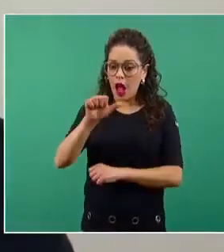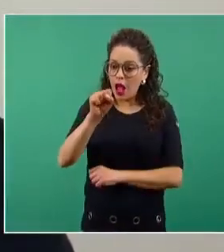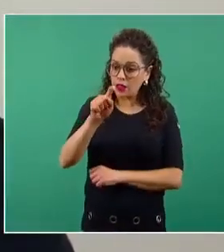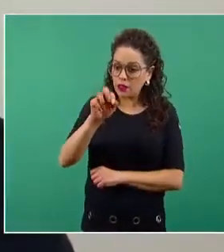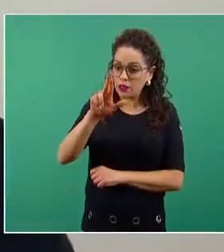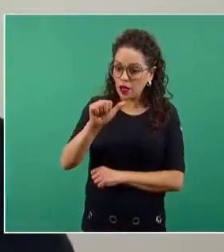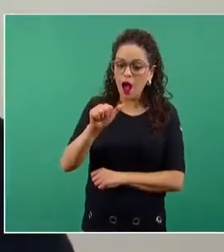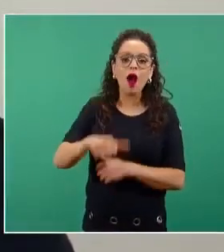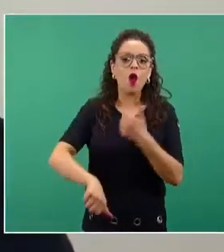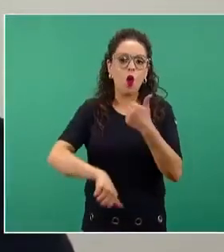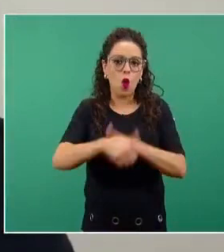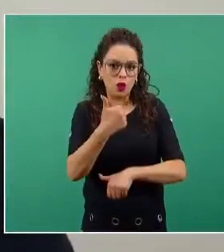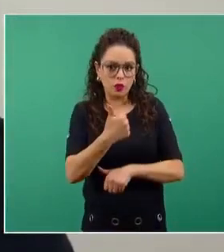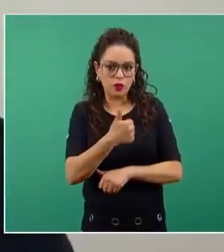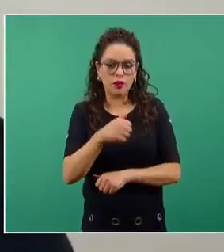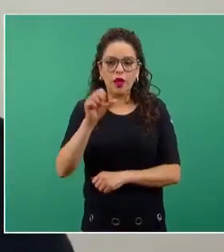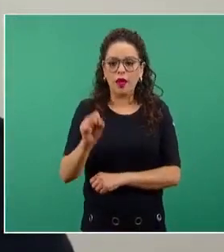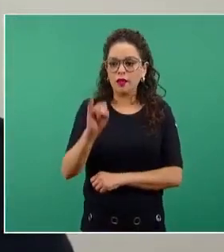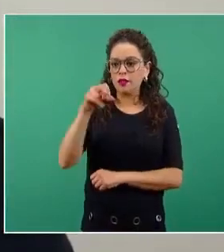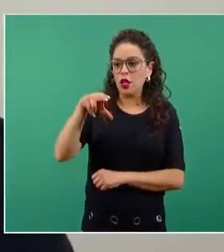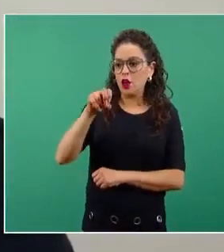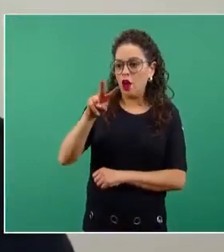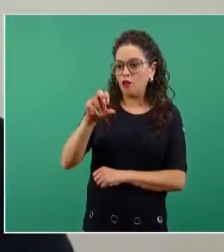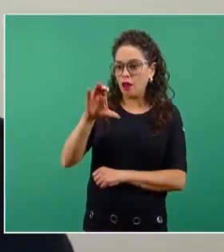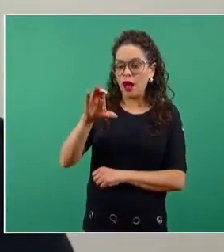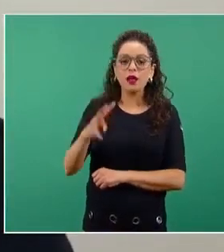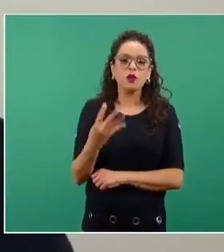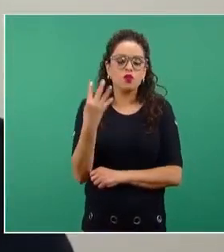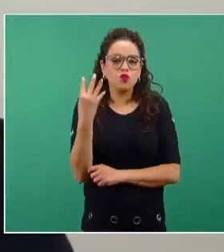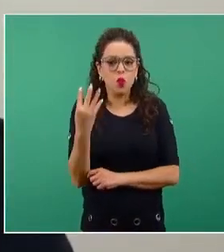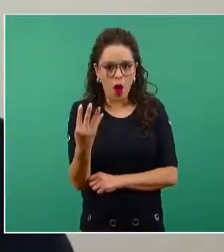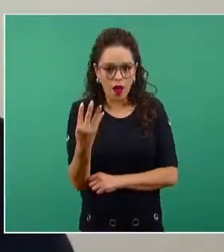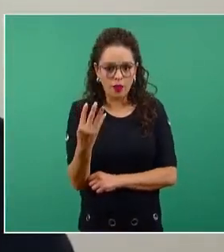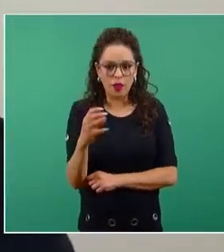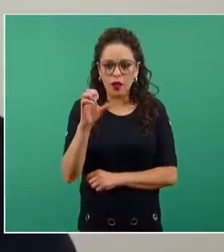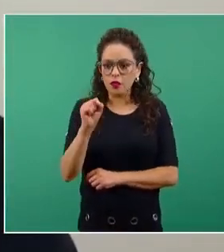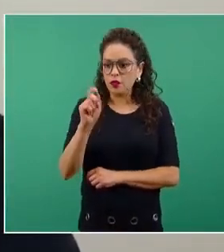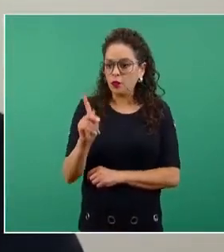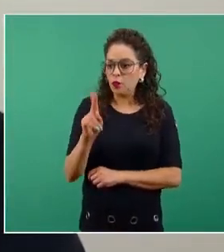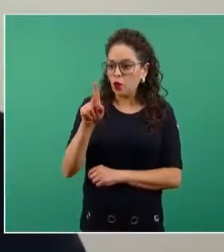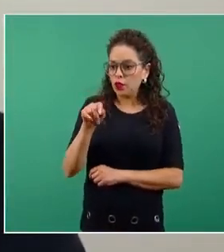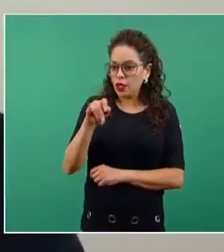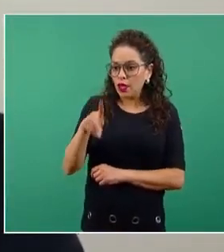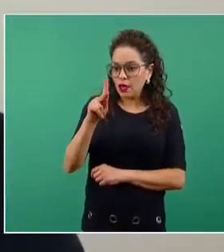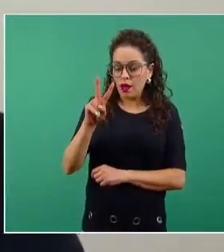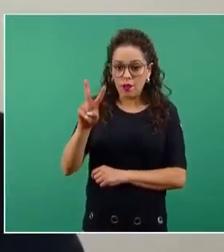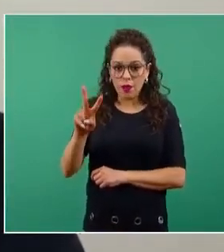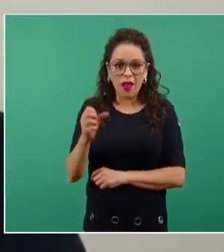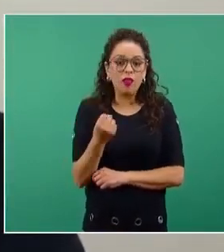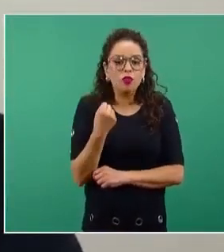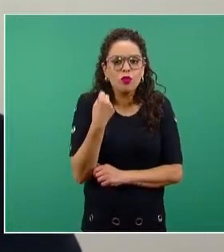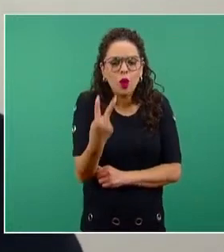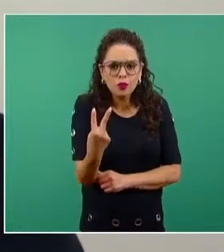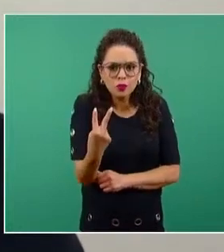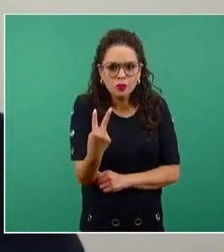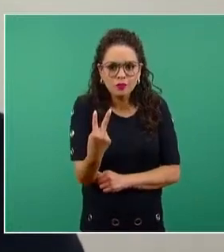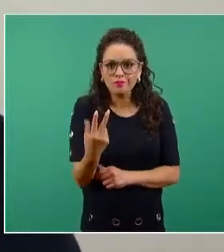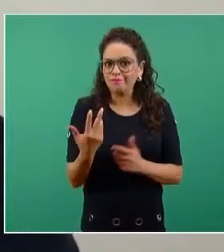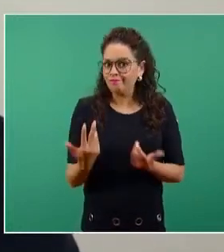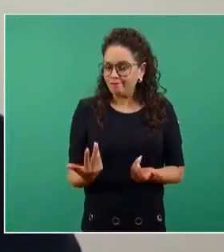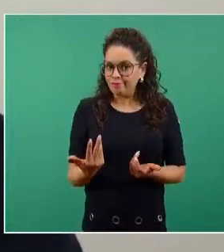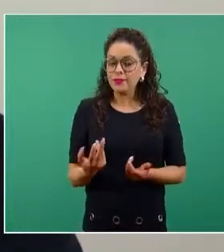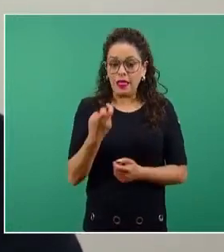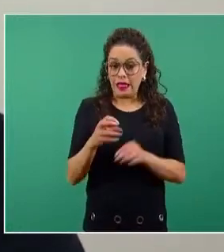de Sinovac han sido 4, de Sputnik V han sido 2. Y el segundo determinante, que es